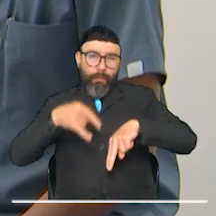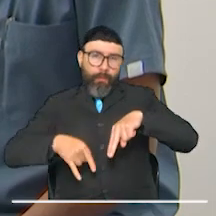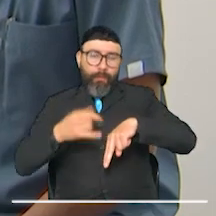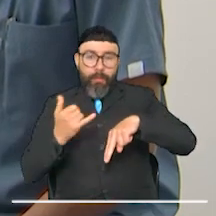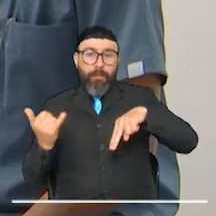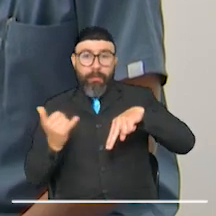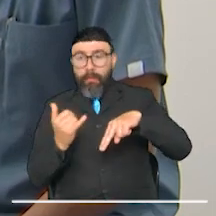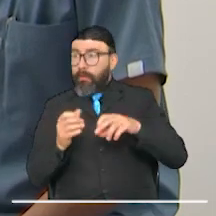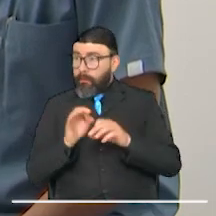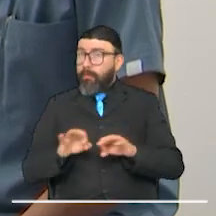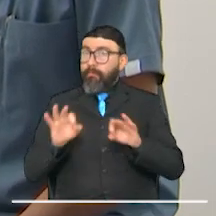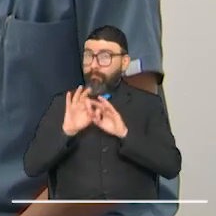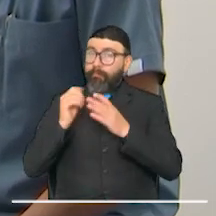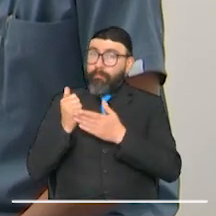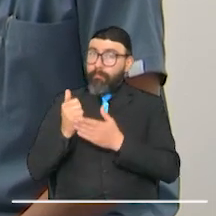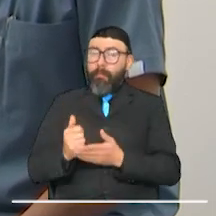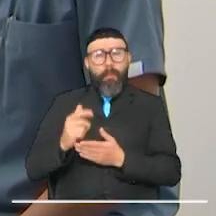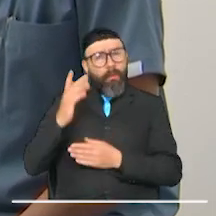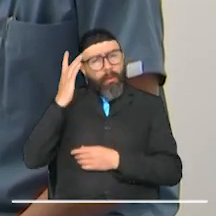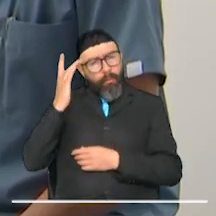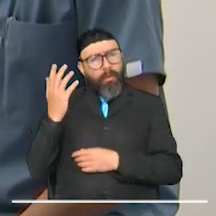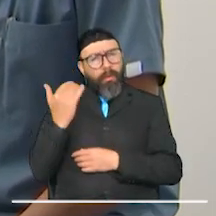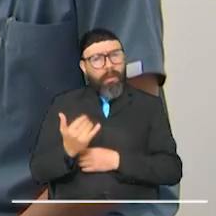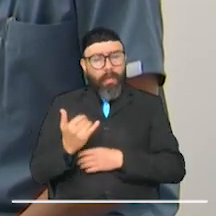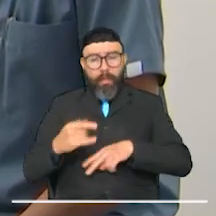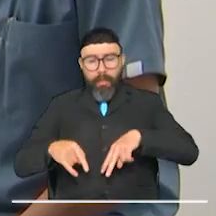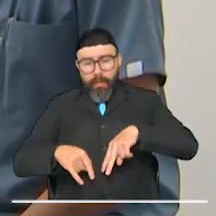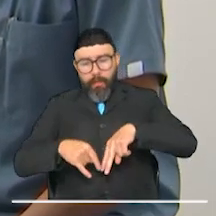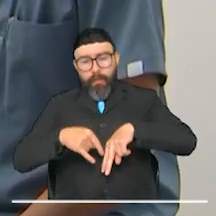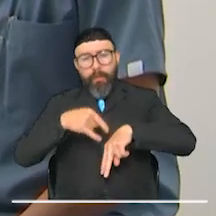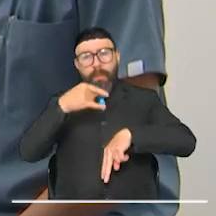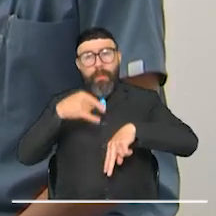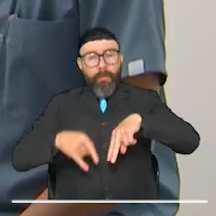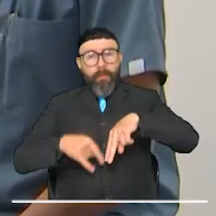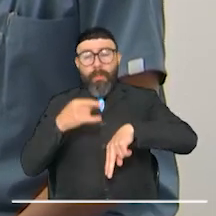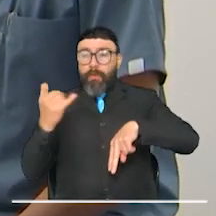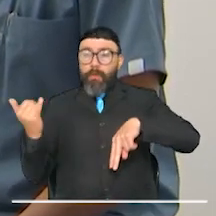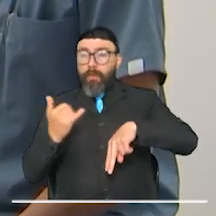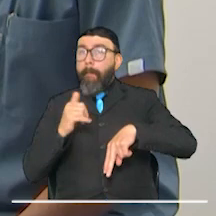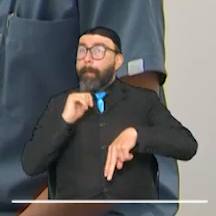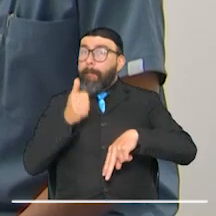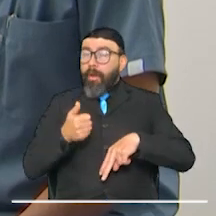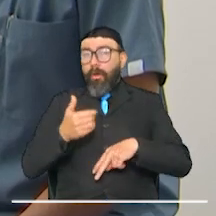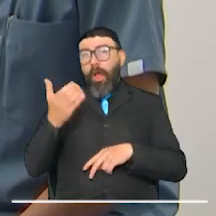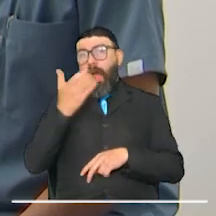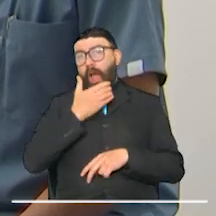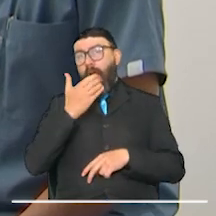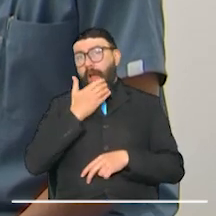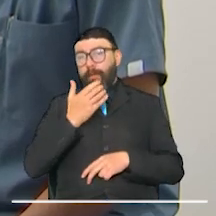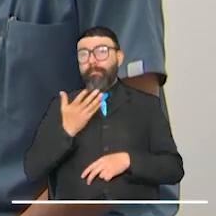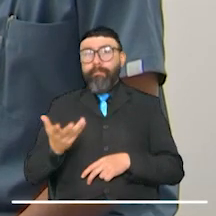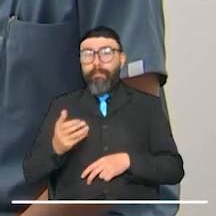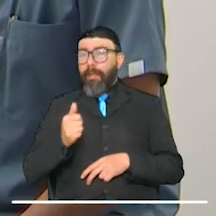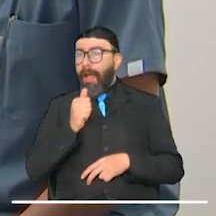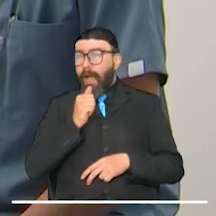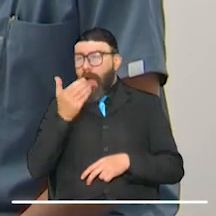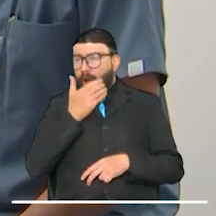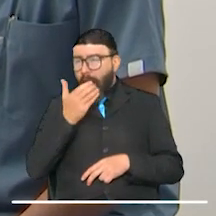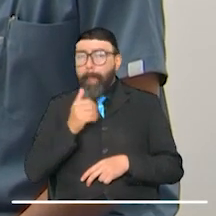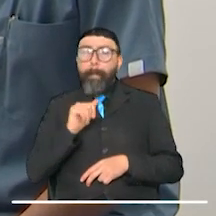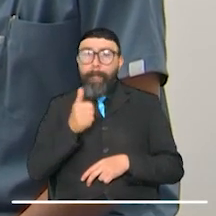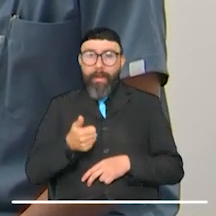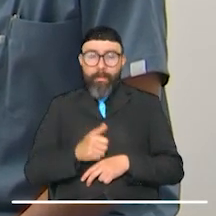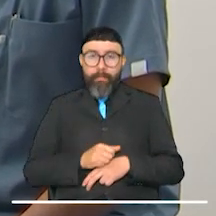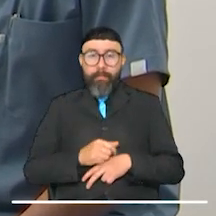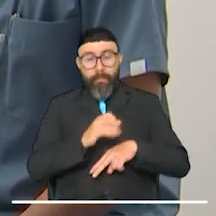diferenciarlo porque la patología venosa empeora con el calor y con el agua caliente y la